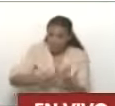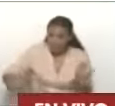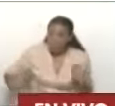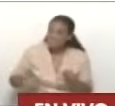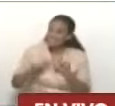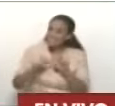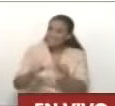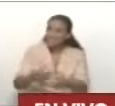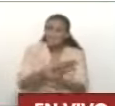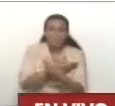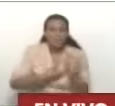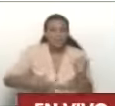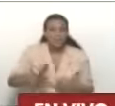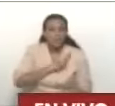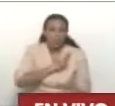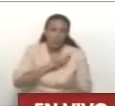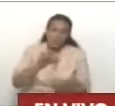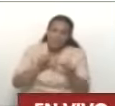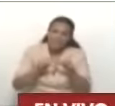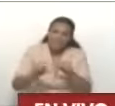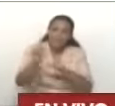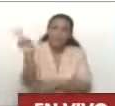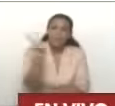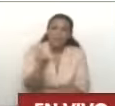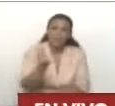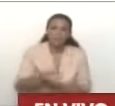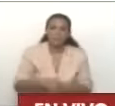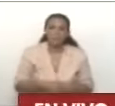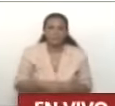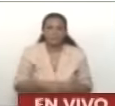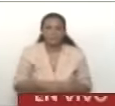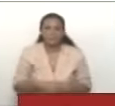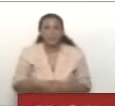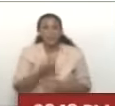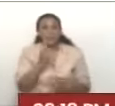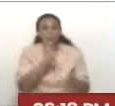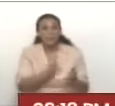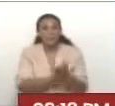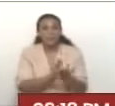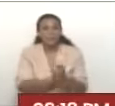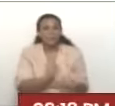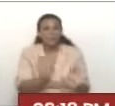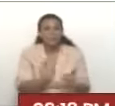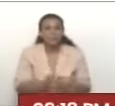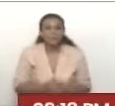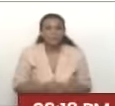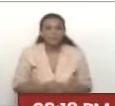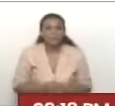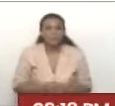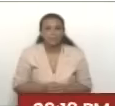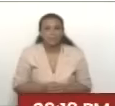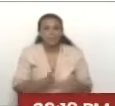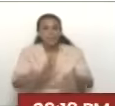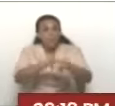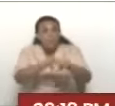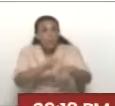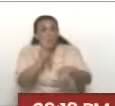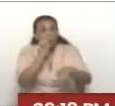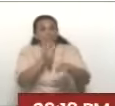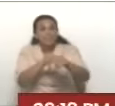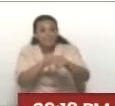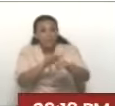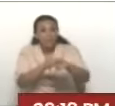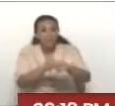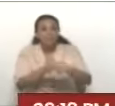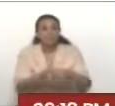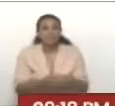a seguir siendo el presidente de la República Federal de Venezuela. Bueno, Wilfredo. Wilfredo. El único que lo va a quitar